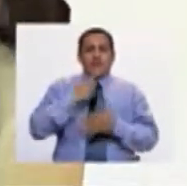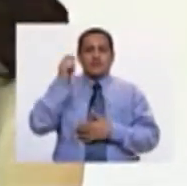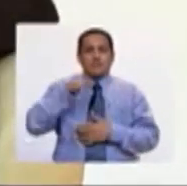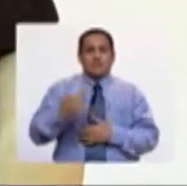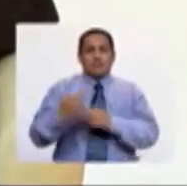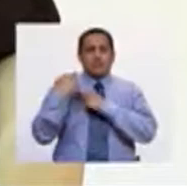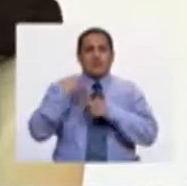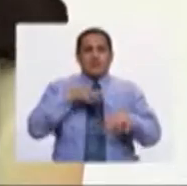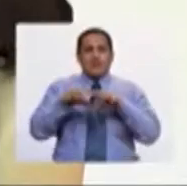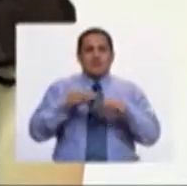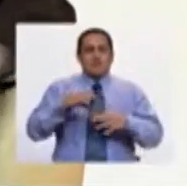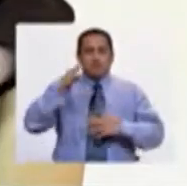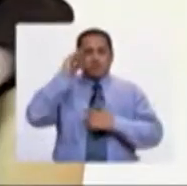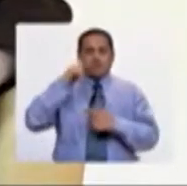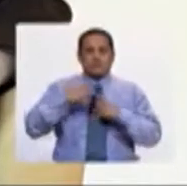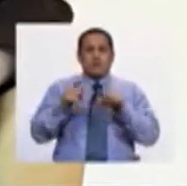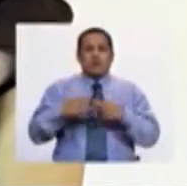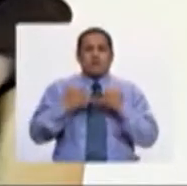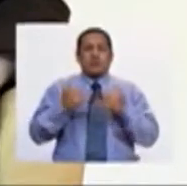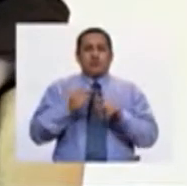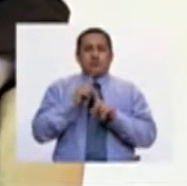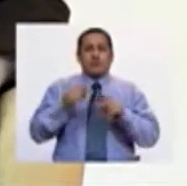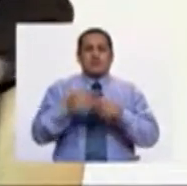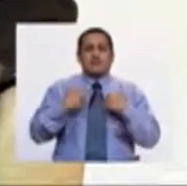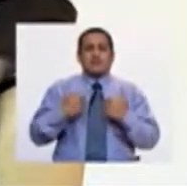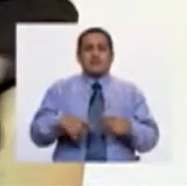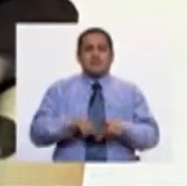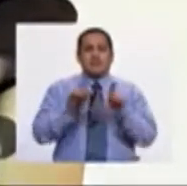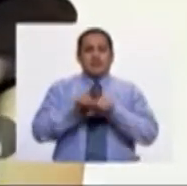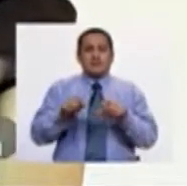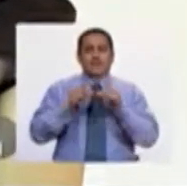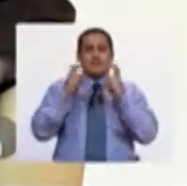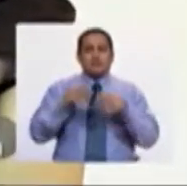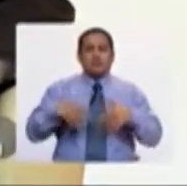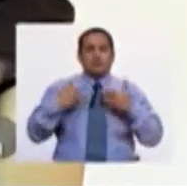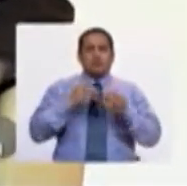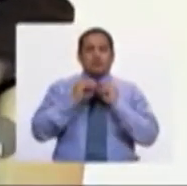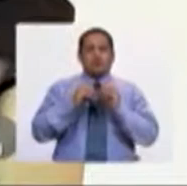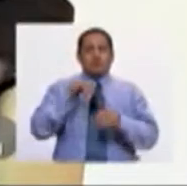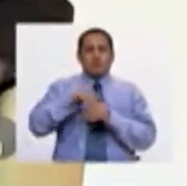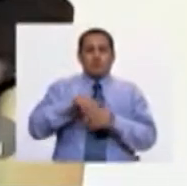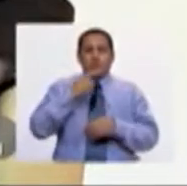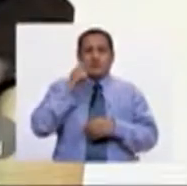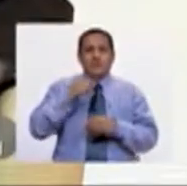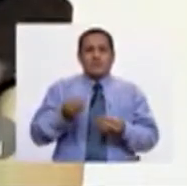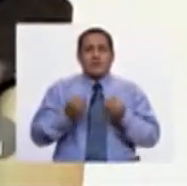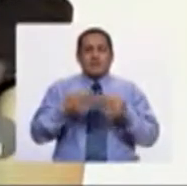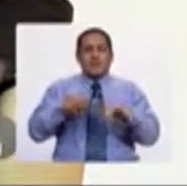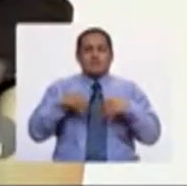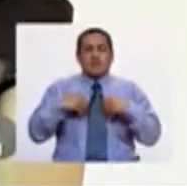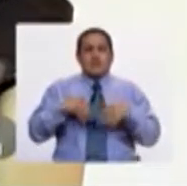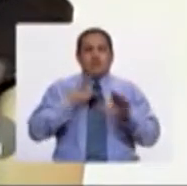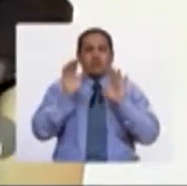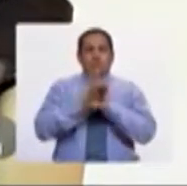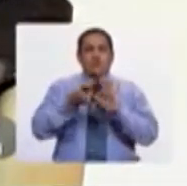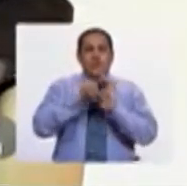obliga a cumplir el servicio militar. La actual no la tiene y ese tema no pudo reunir los votos necesarios para permitir